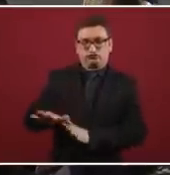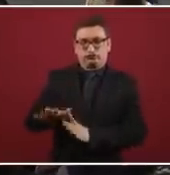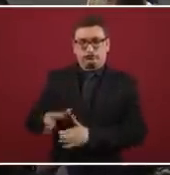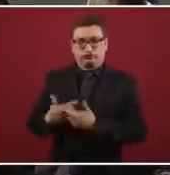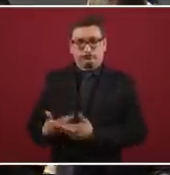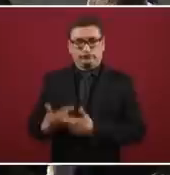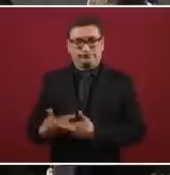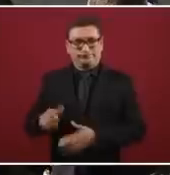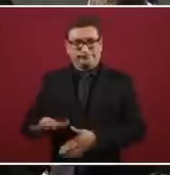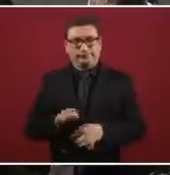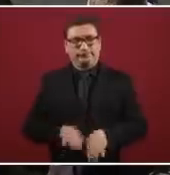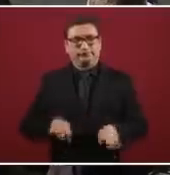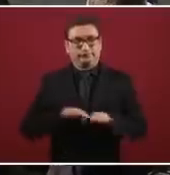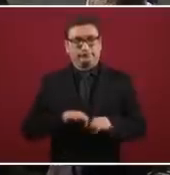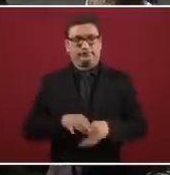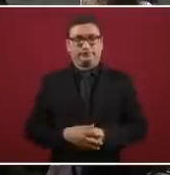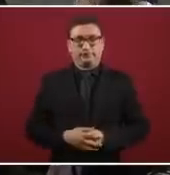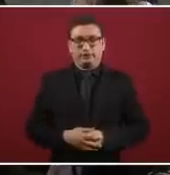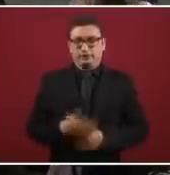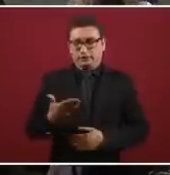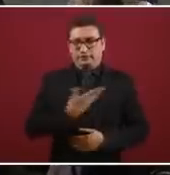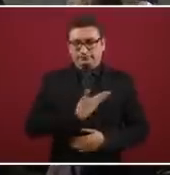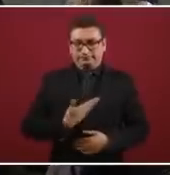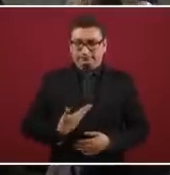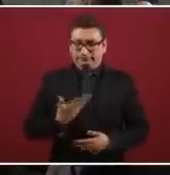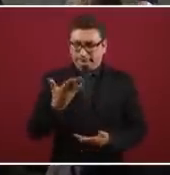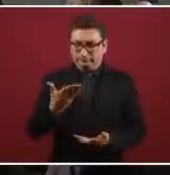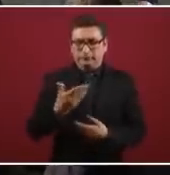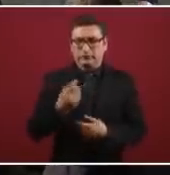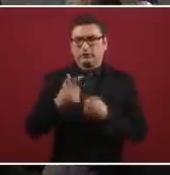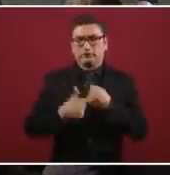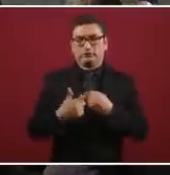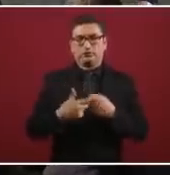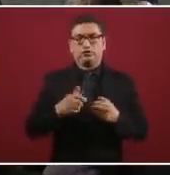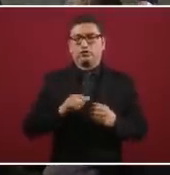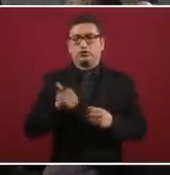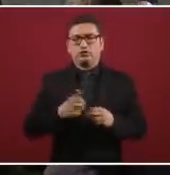es importante. Pues, señor presidente, no sé si queda otra gráfica.